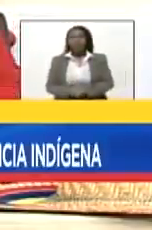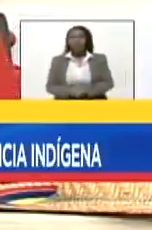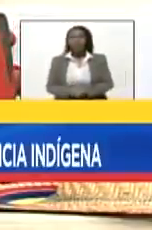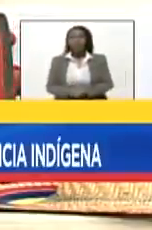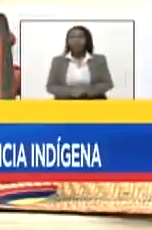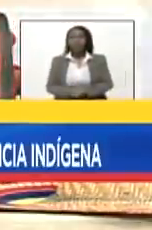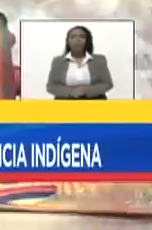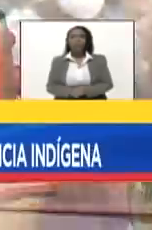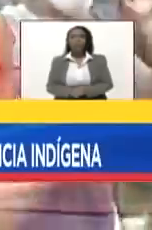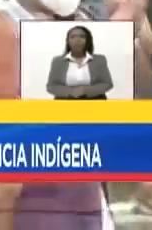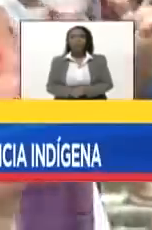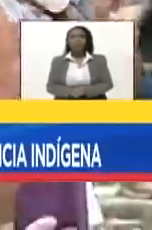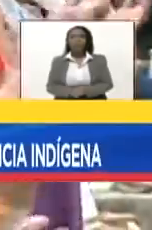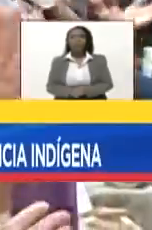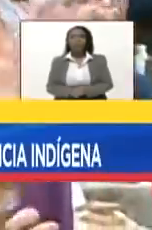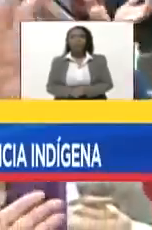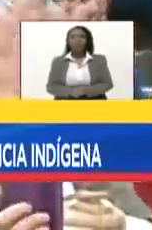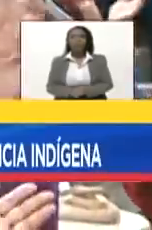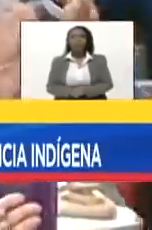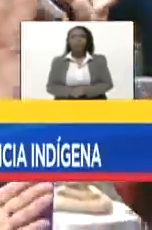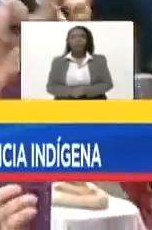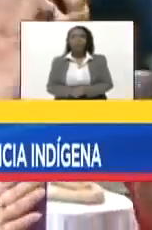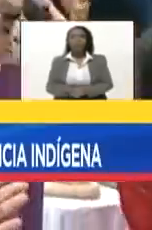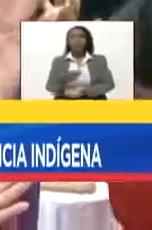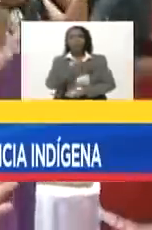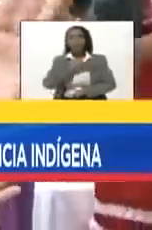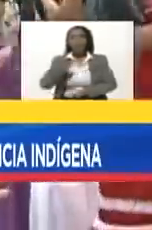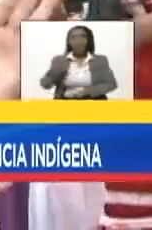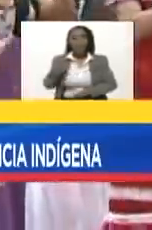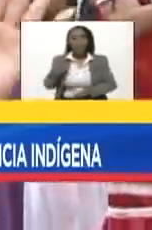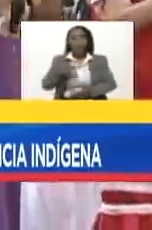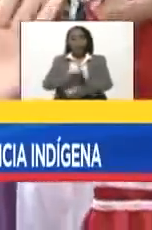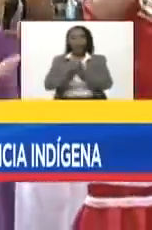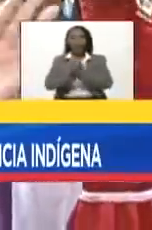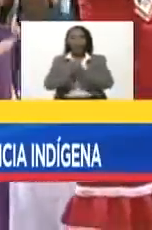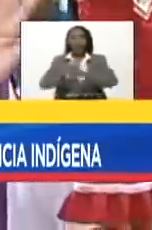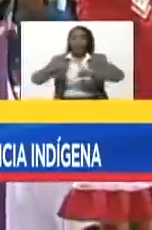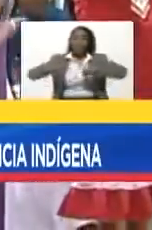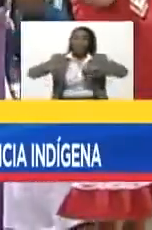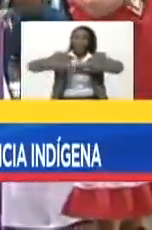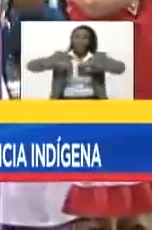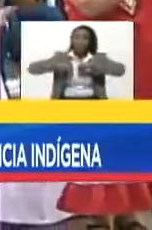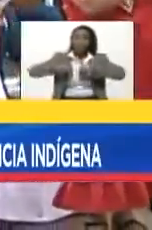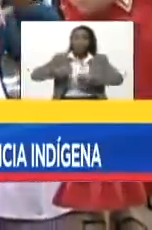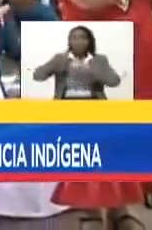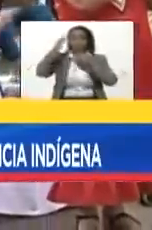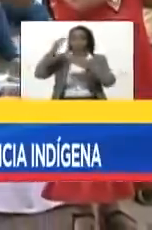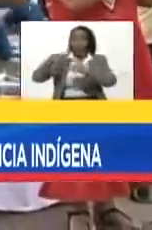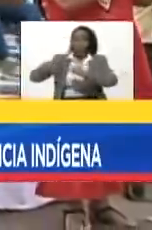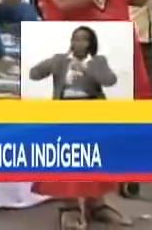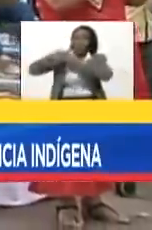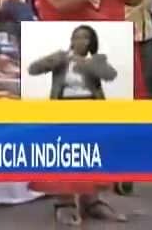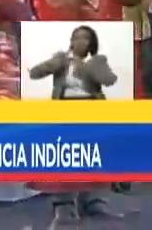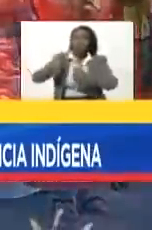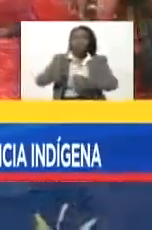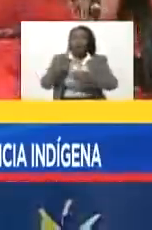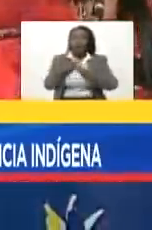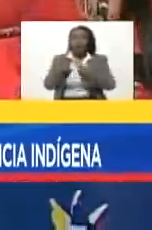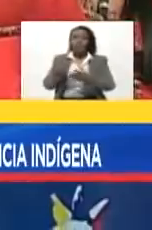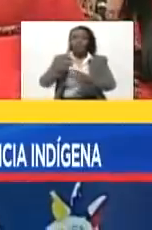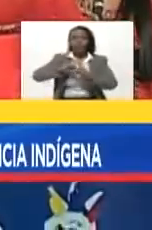Muy bien, querida camarada, choque ahí su puño, pegue su puño para darle mi